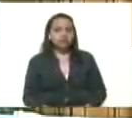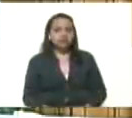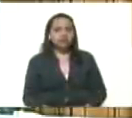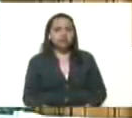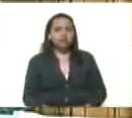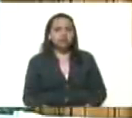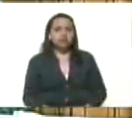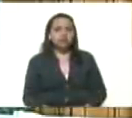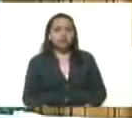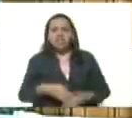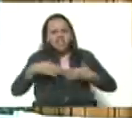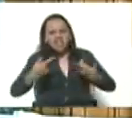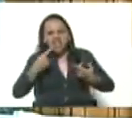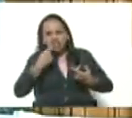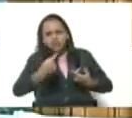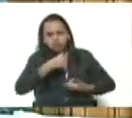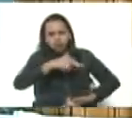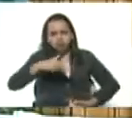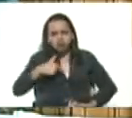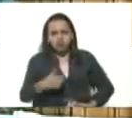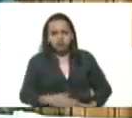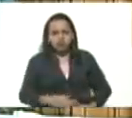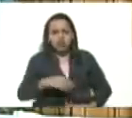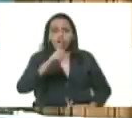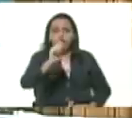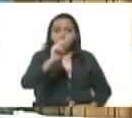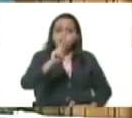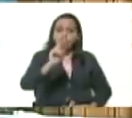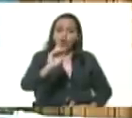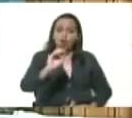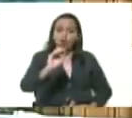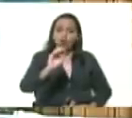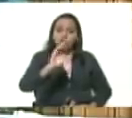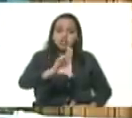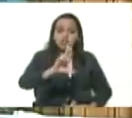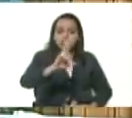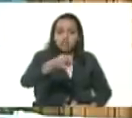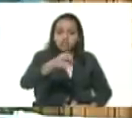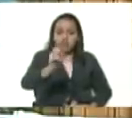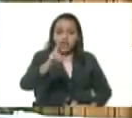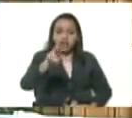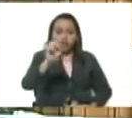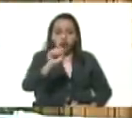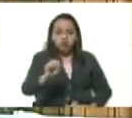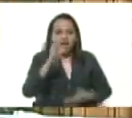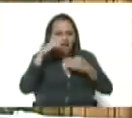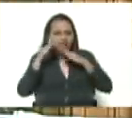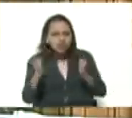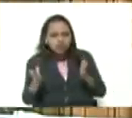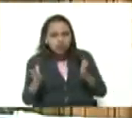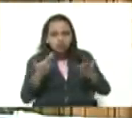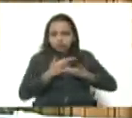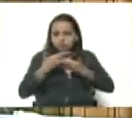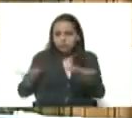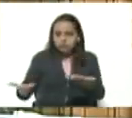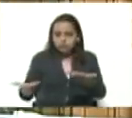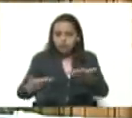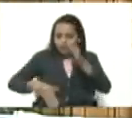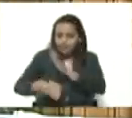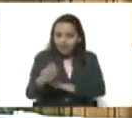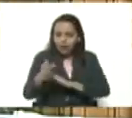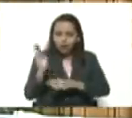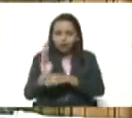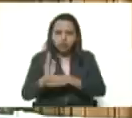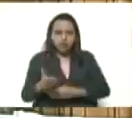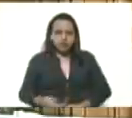¿Qué hemos dicho? Trochero, trochera, ponte al día, ponte a la orden. Más